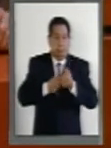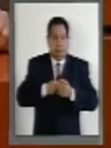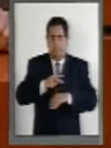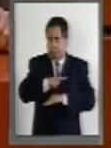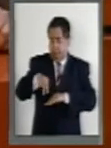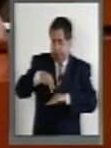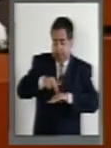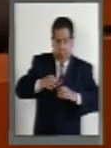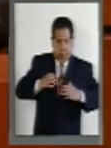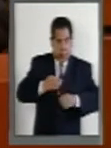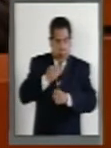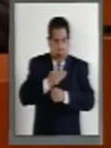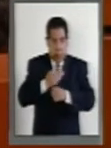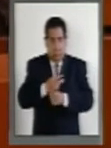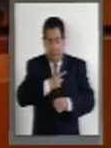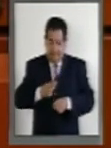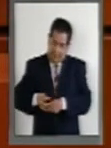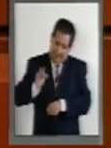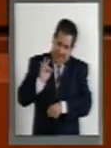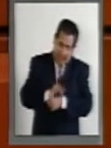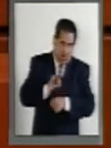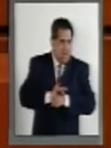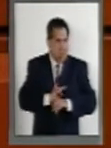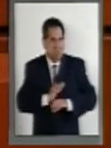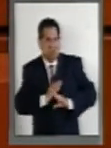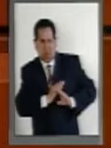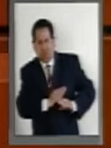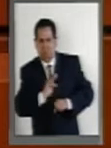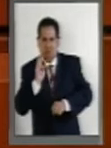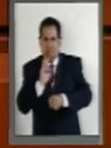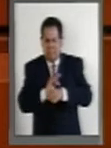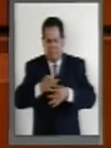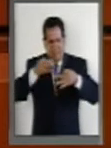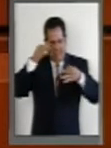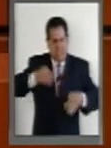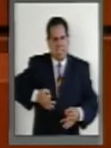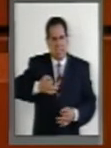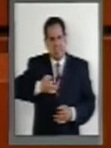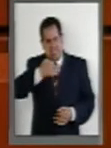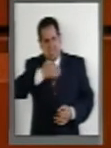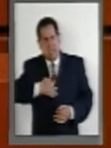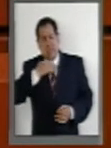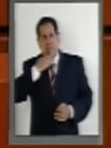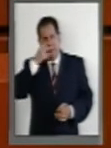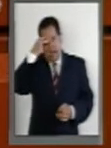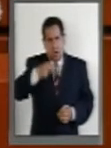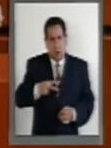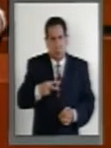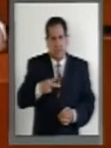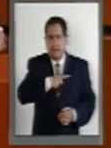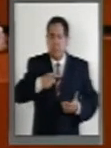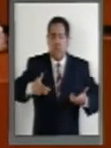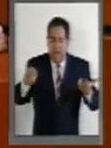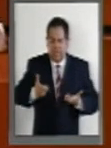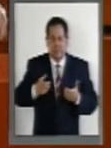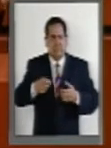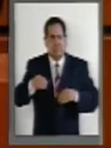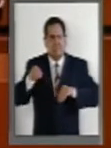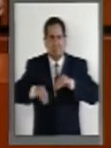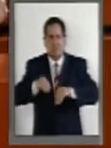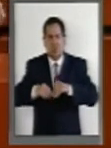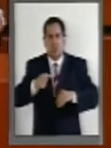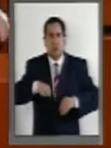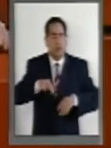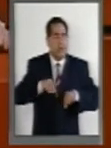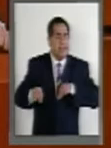tribuna es defendernos, defender la dignidad de los mexicanos, habría que actuar nosotros para empezar